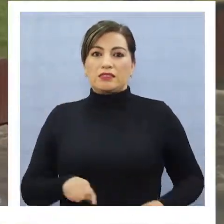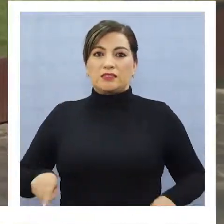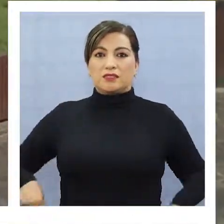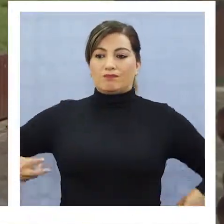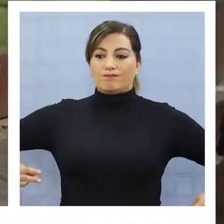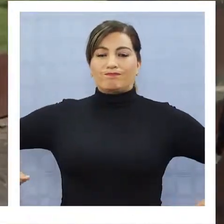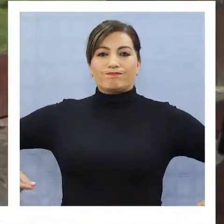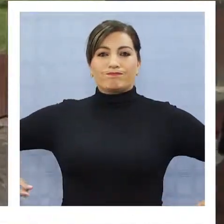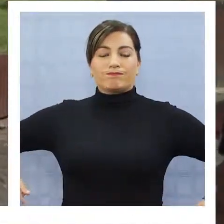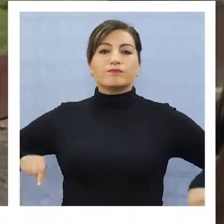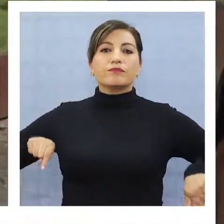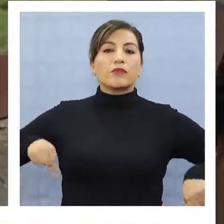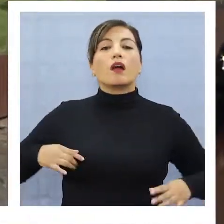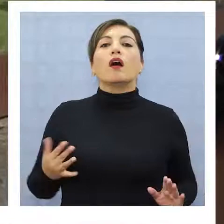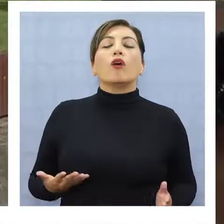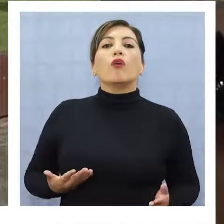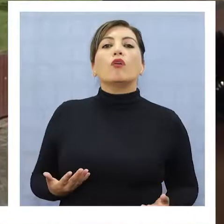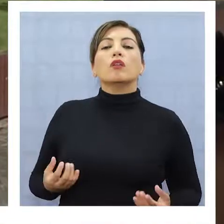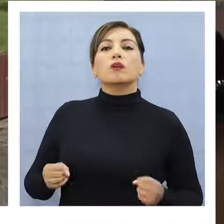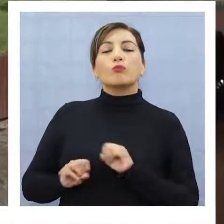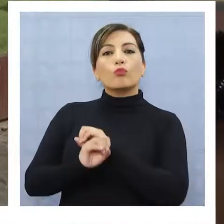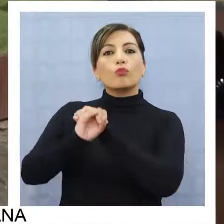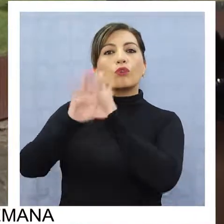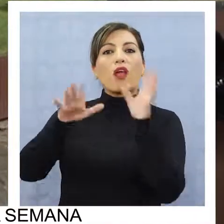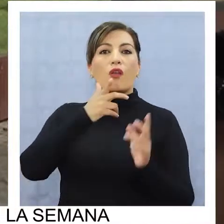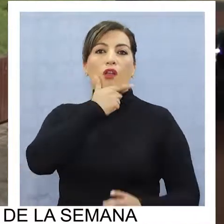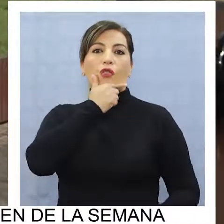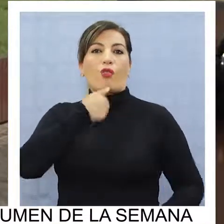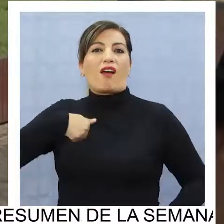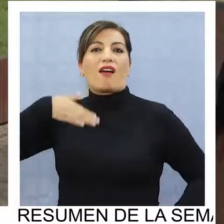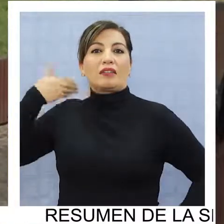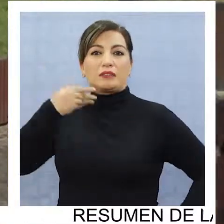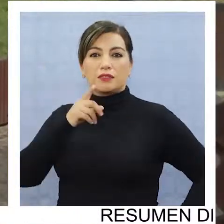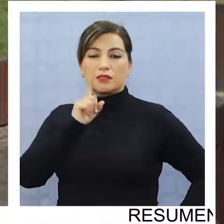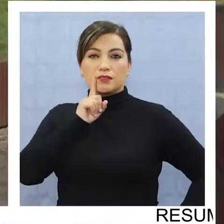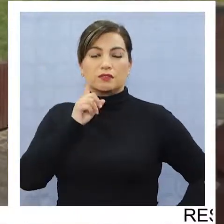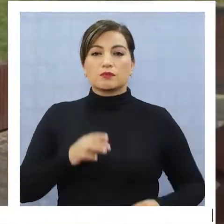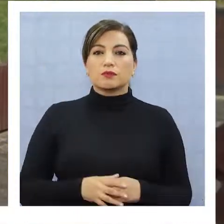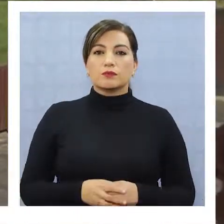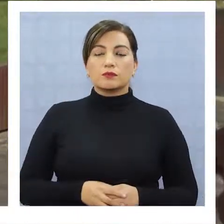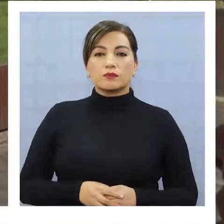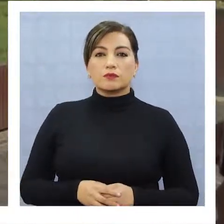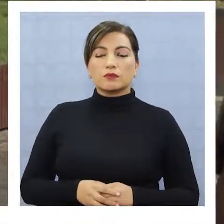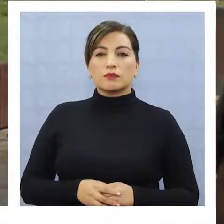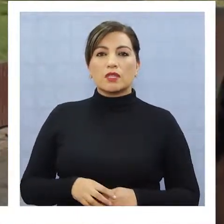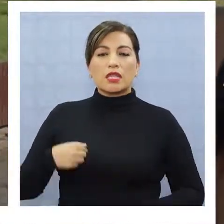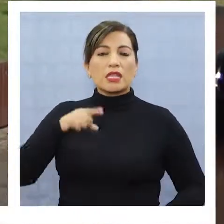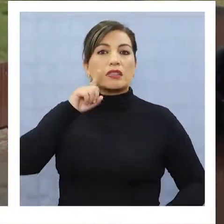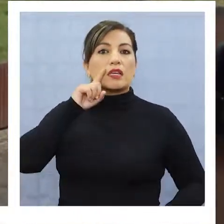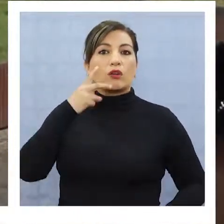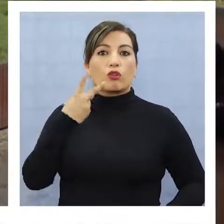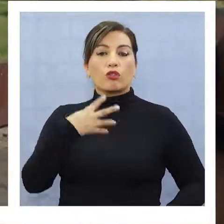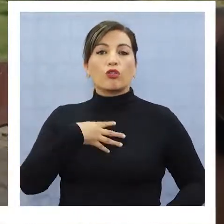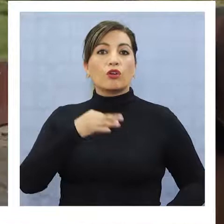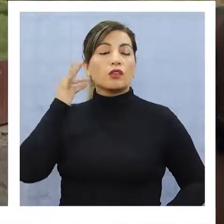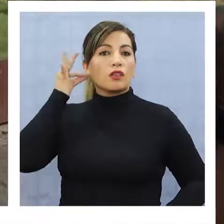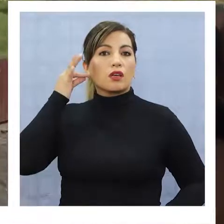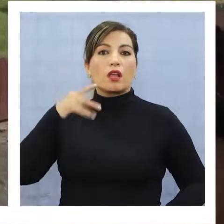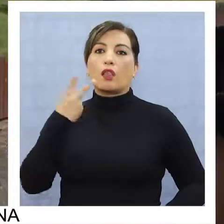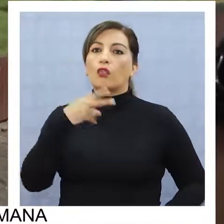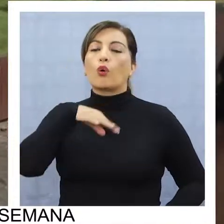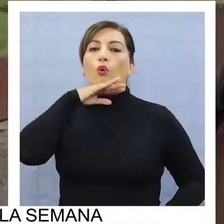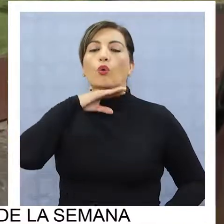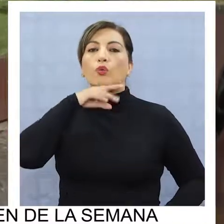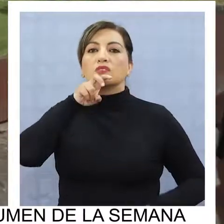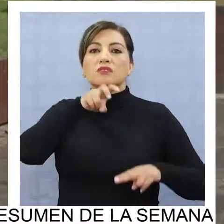silla y me aclaró bastantes dudas que tenía con el respecto. De hecho tengo dos niñas